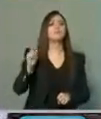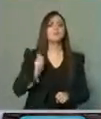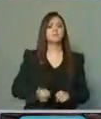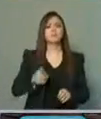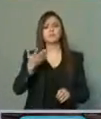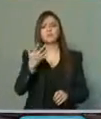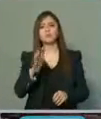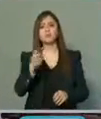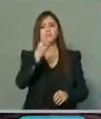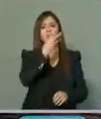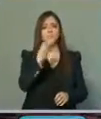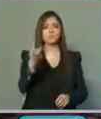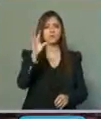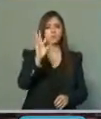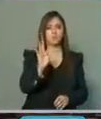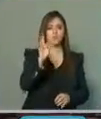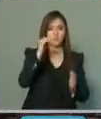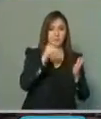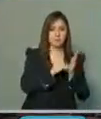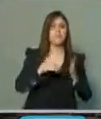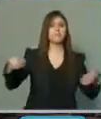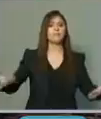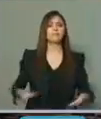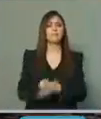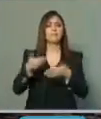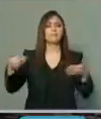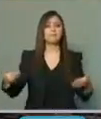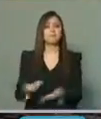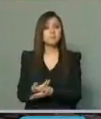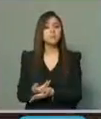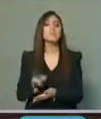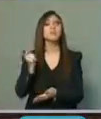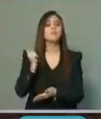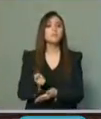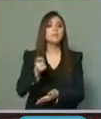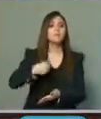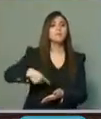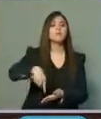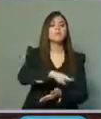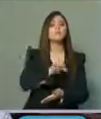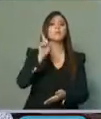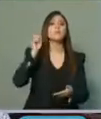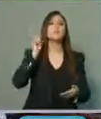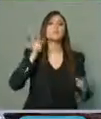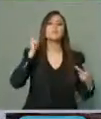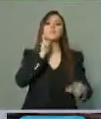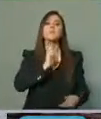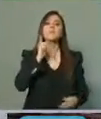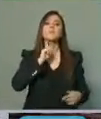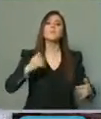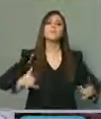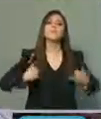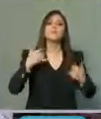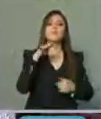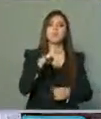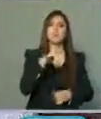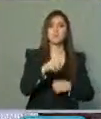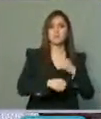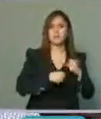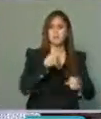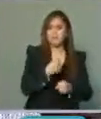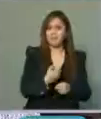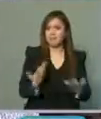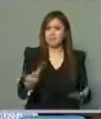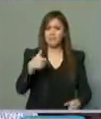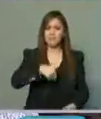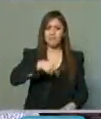jóvenes, bueno, hay 340,000 nacimientos en menores de 19 años, ¿no? Esto quiere decir, en México nada más, esto quiere decir que los